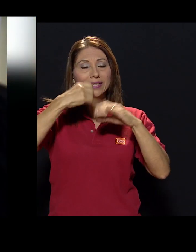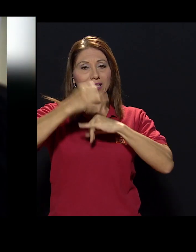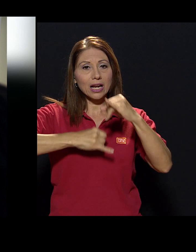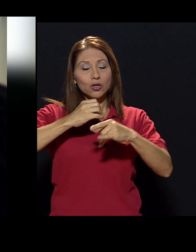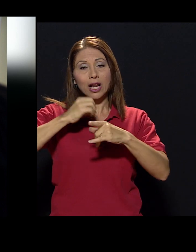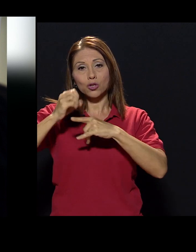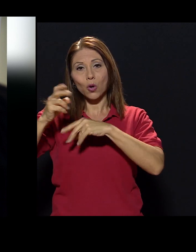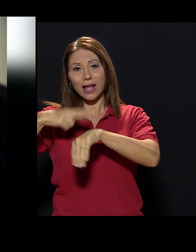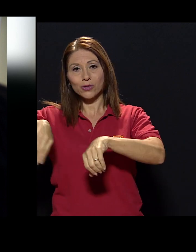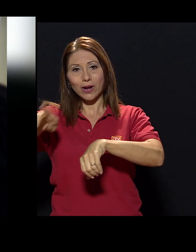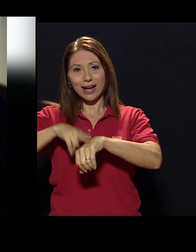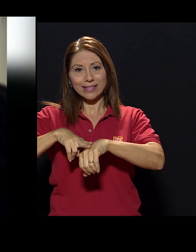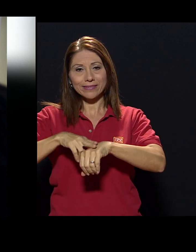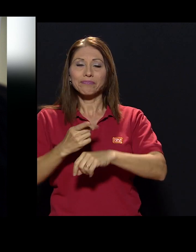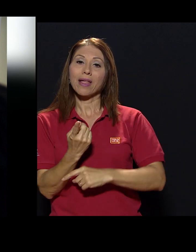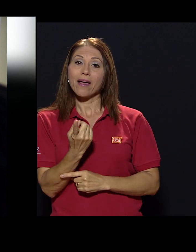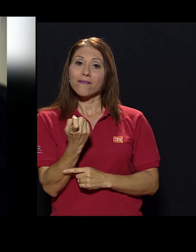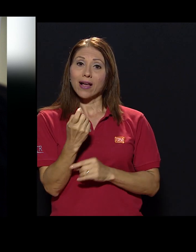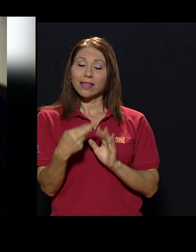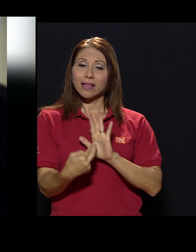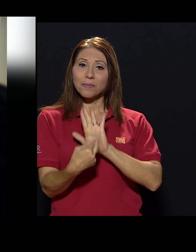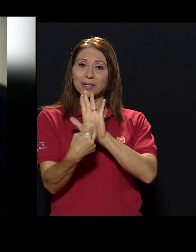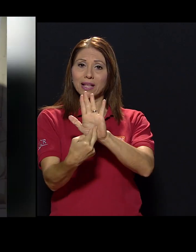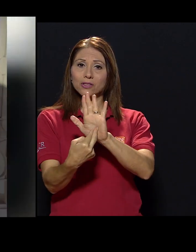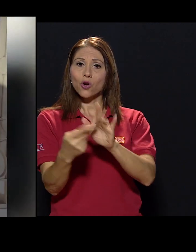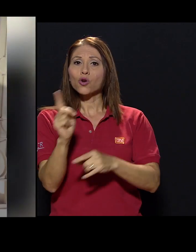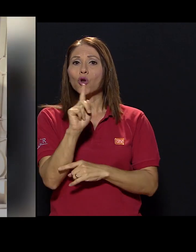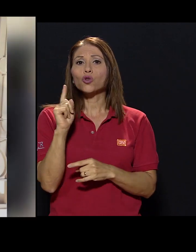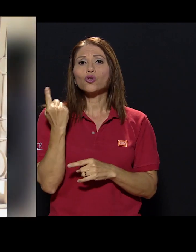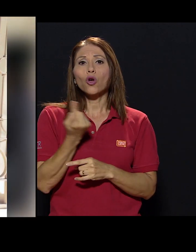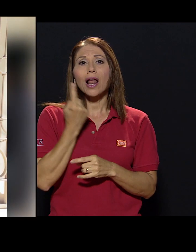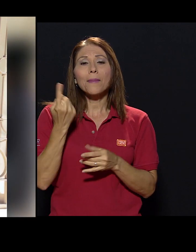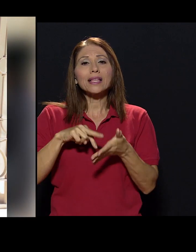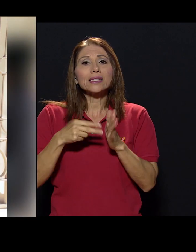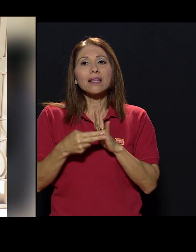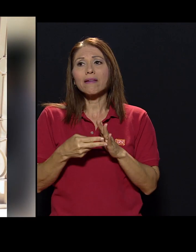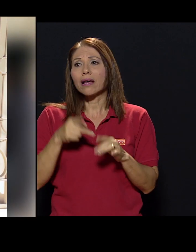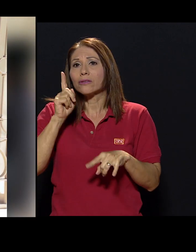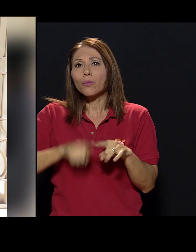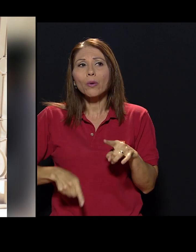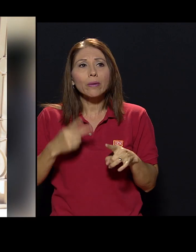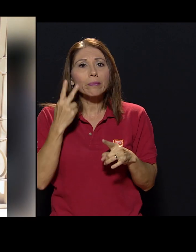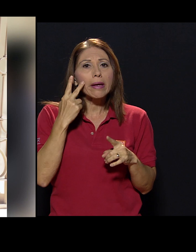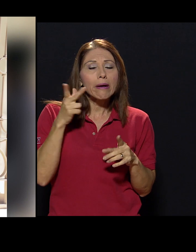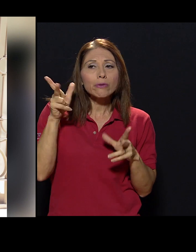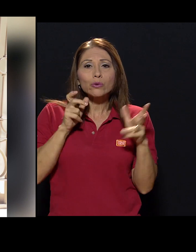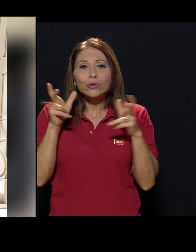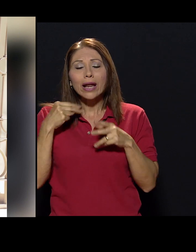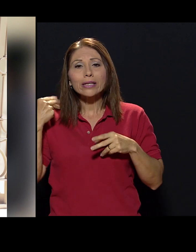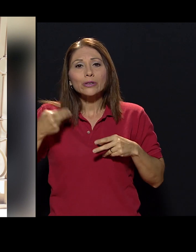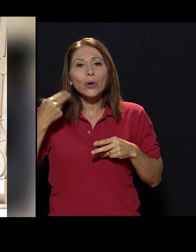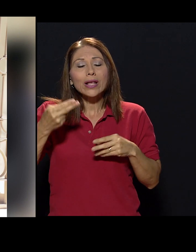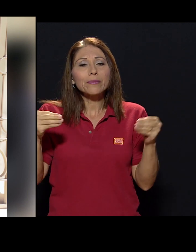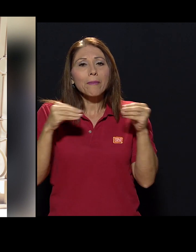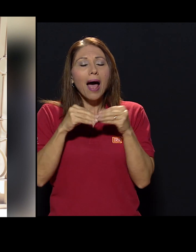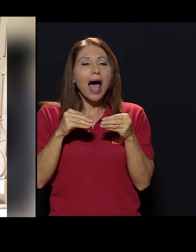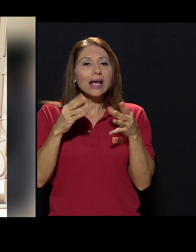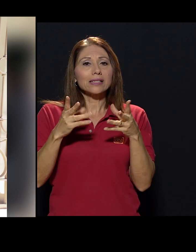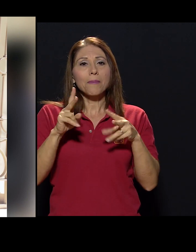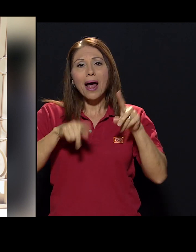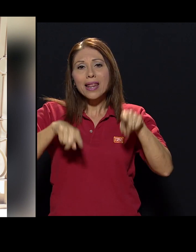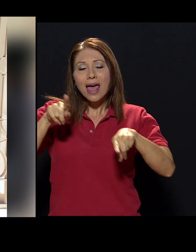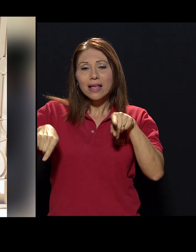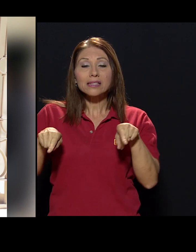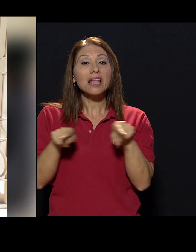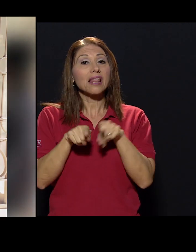olvidadas Tanto en filmes Internacionales Como nacionales La falta de representación No solo priva Al público